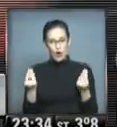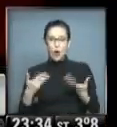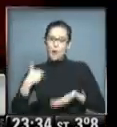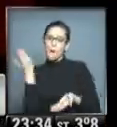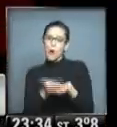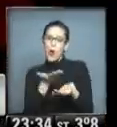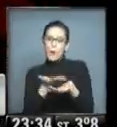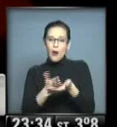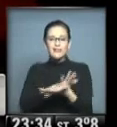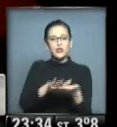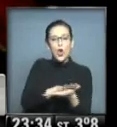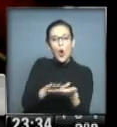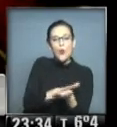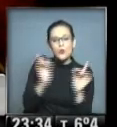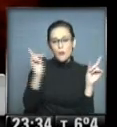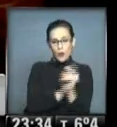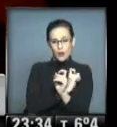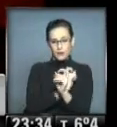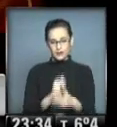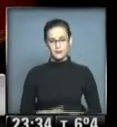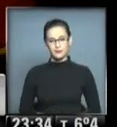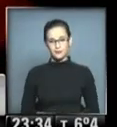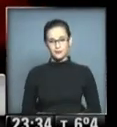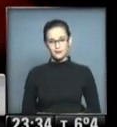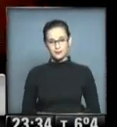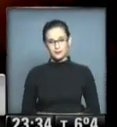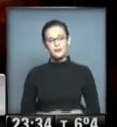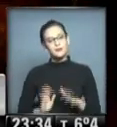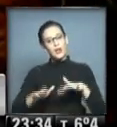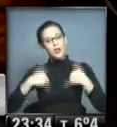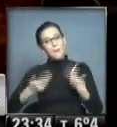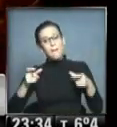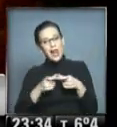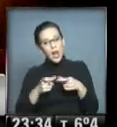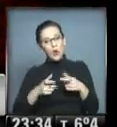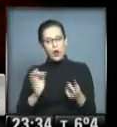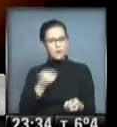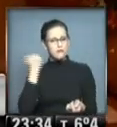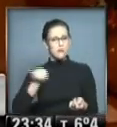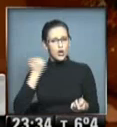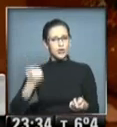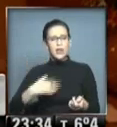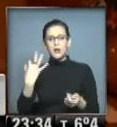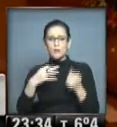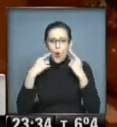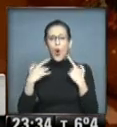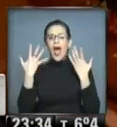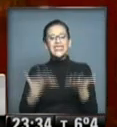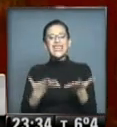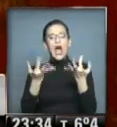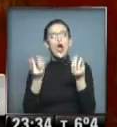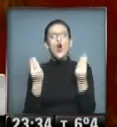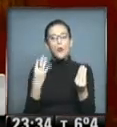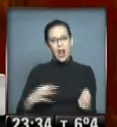proponer soluciones a esos problemas. Y por eso la película tiene esa decisión de mostrar cuestiones